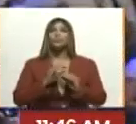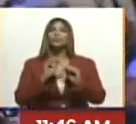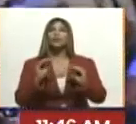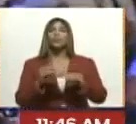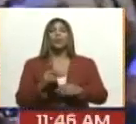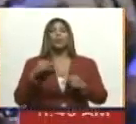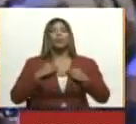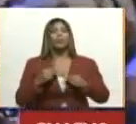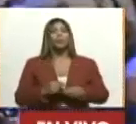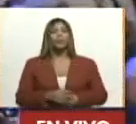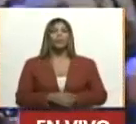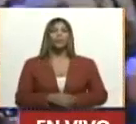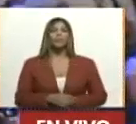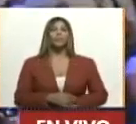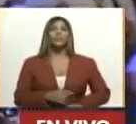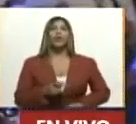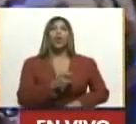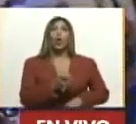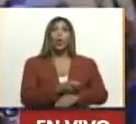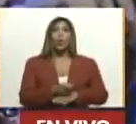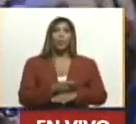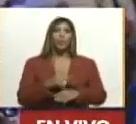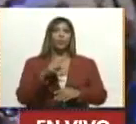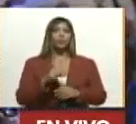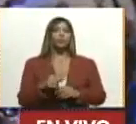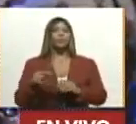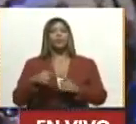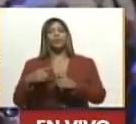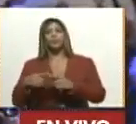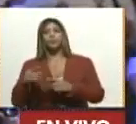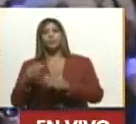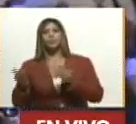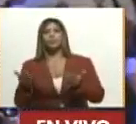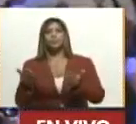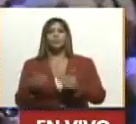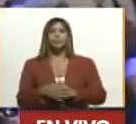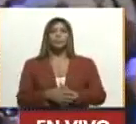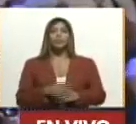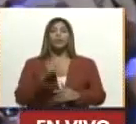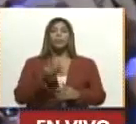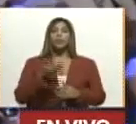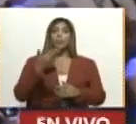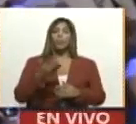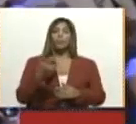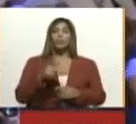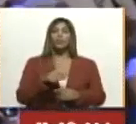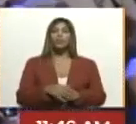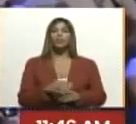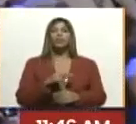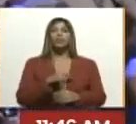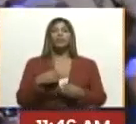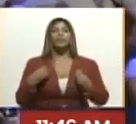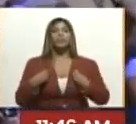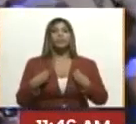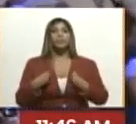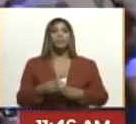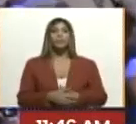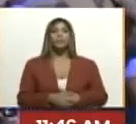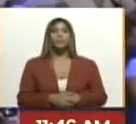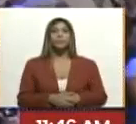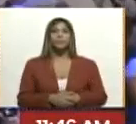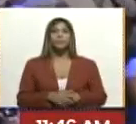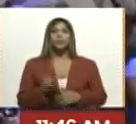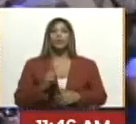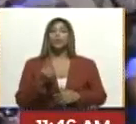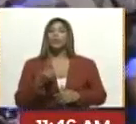la humanidad de los gobiernos y sus contrapartes, a que prioricen realmente nuestras vidas, a que